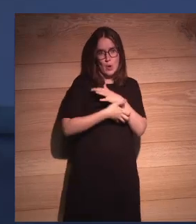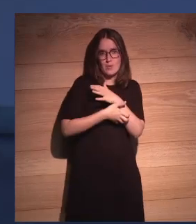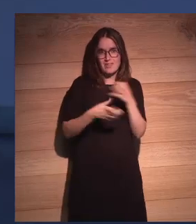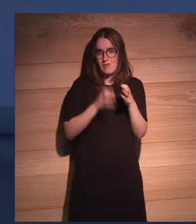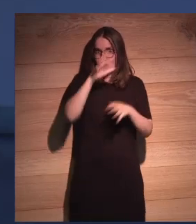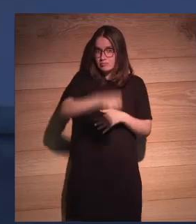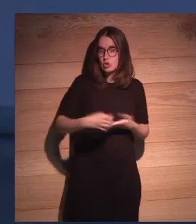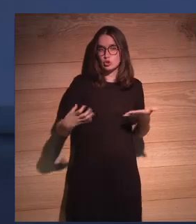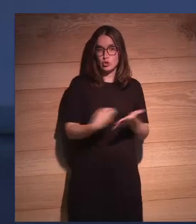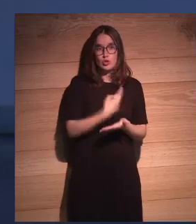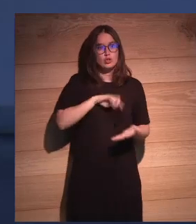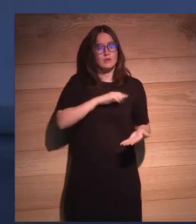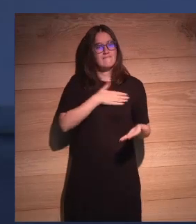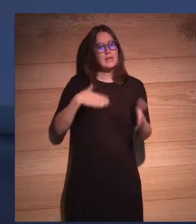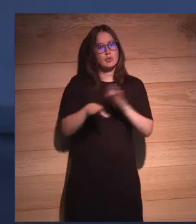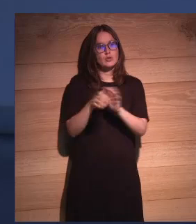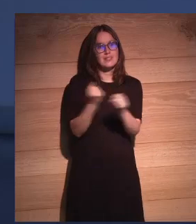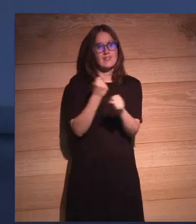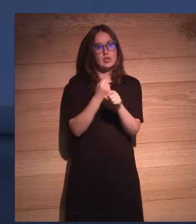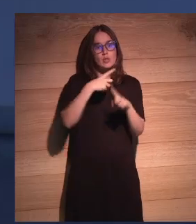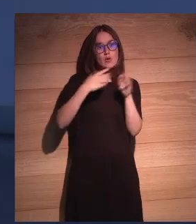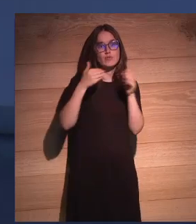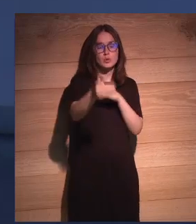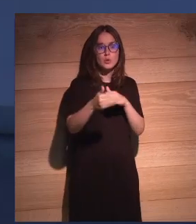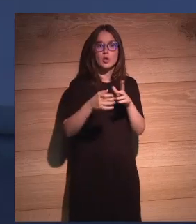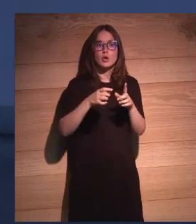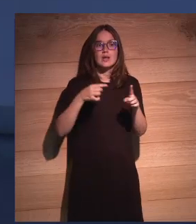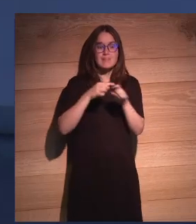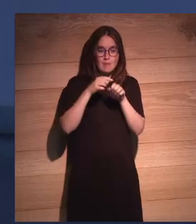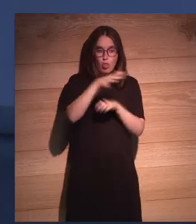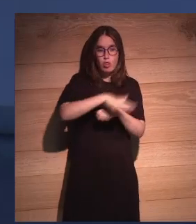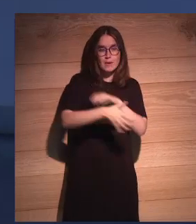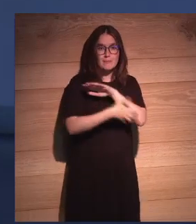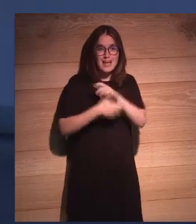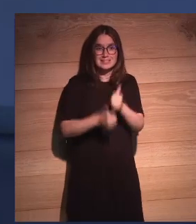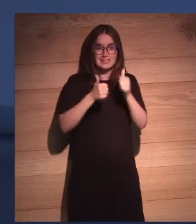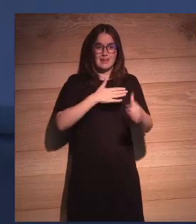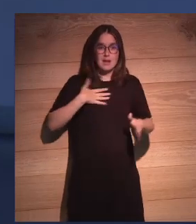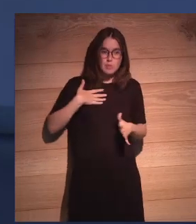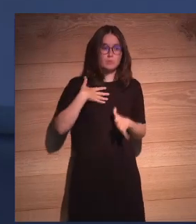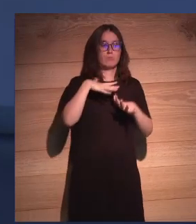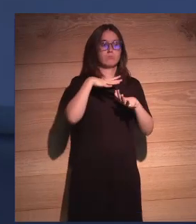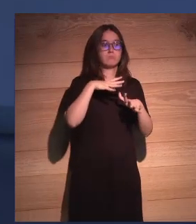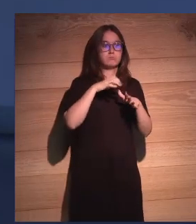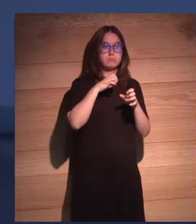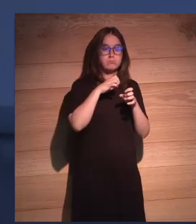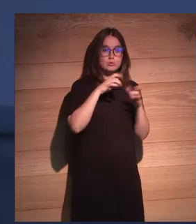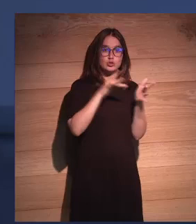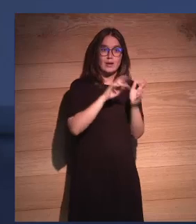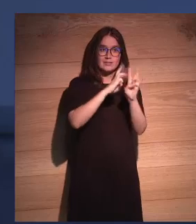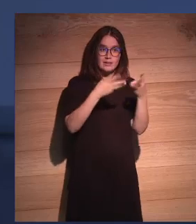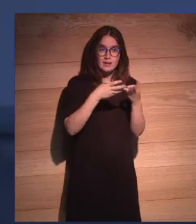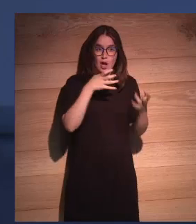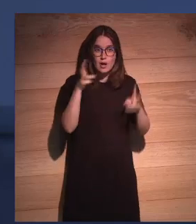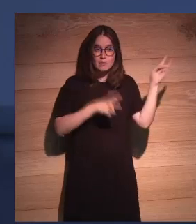Nosotros queremos seguir trabajando desde Profuturo en el incremento y llegar a las zonas más vulnerables. Por eso nos hemos propuesto también, y por aquí hay